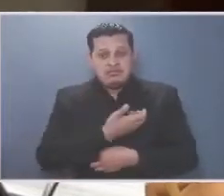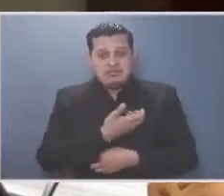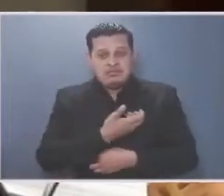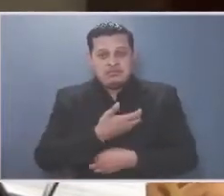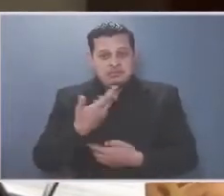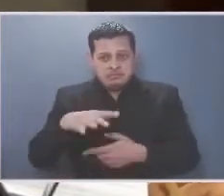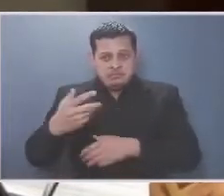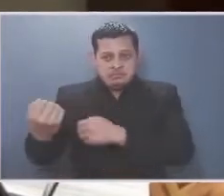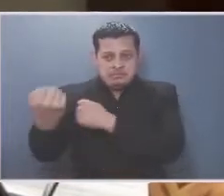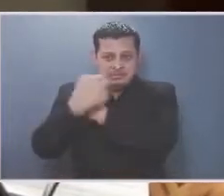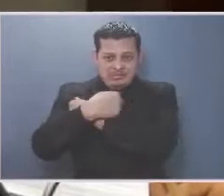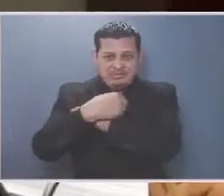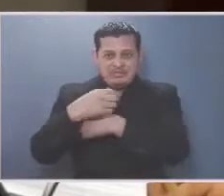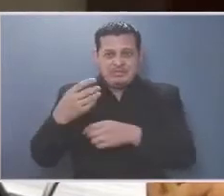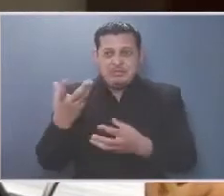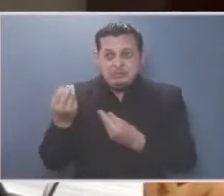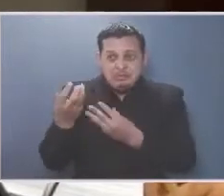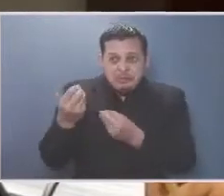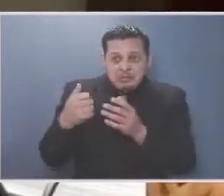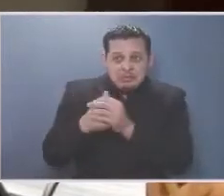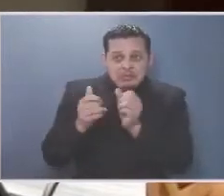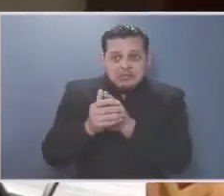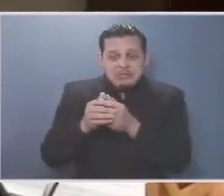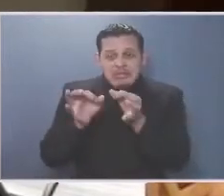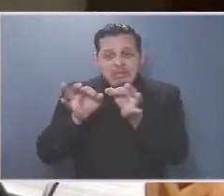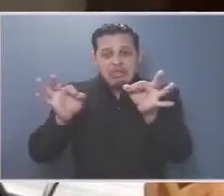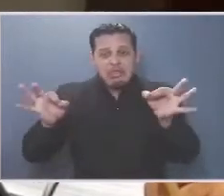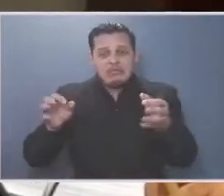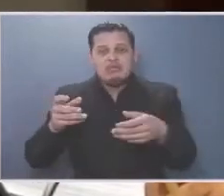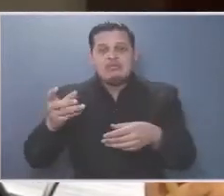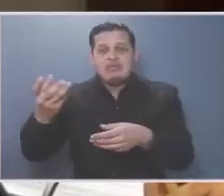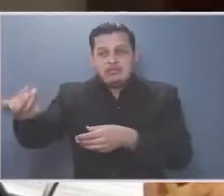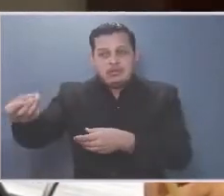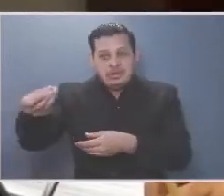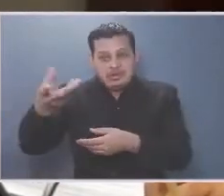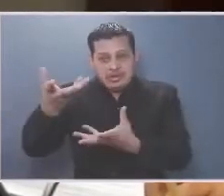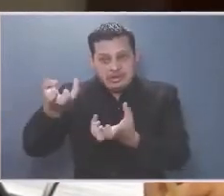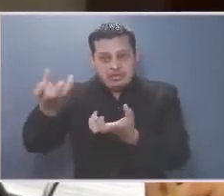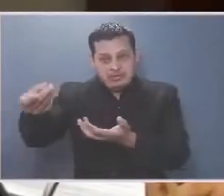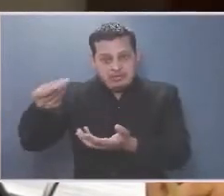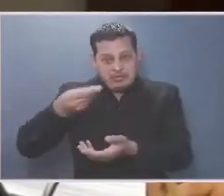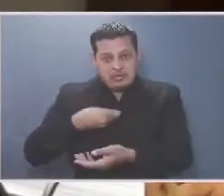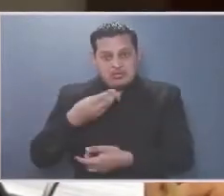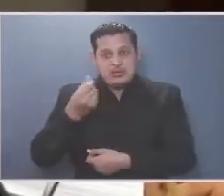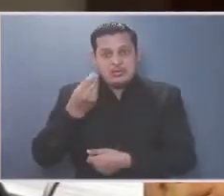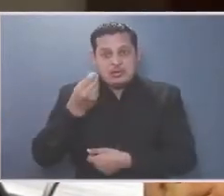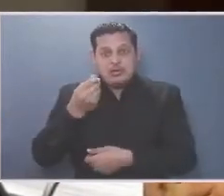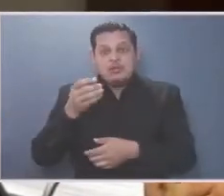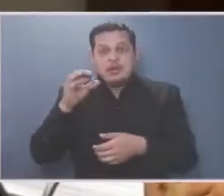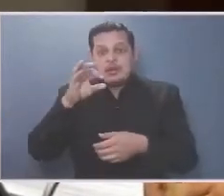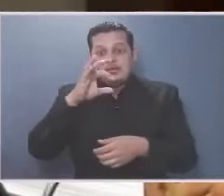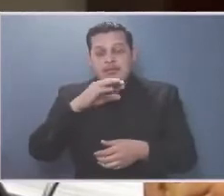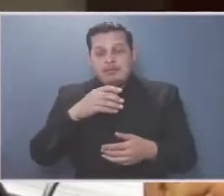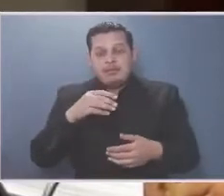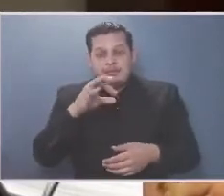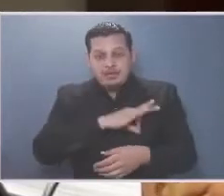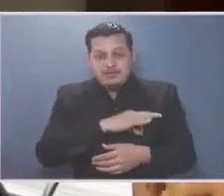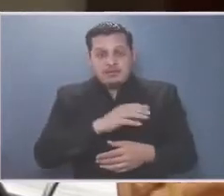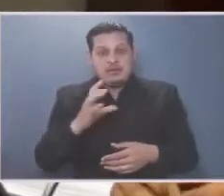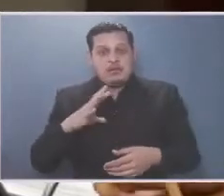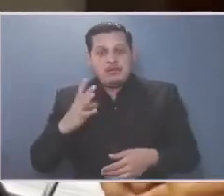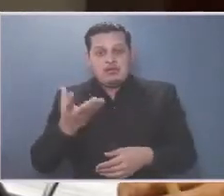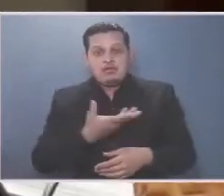amenazas a nosotros nos han querido ofrecer dineros a nosotros han querido darnos